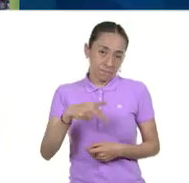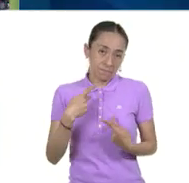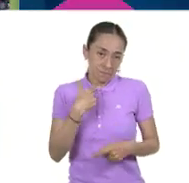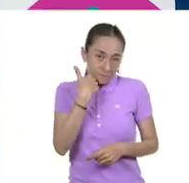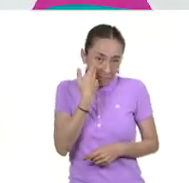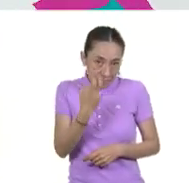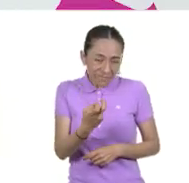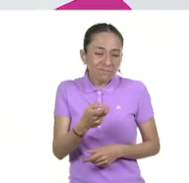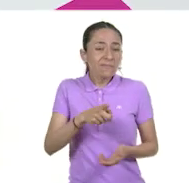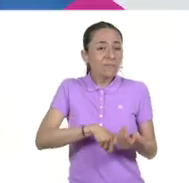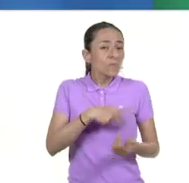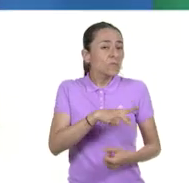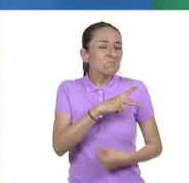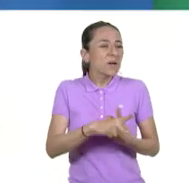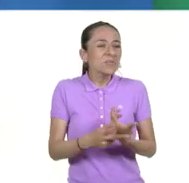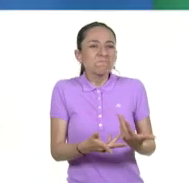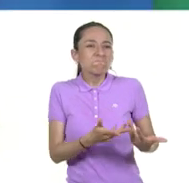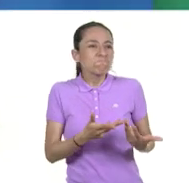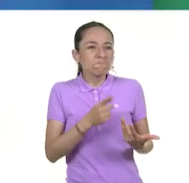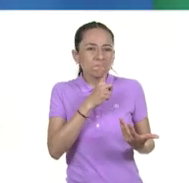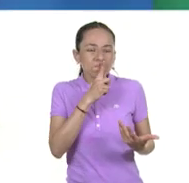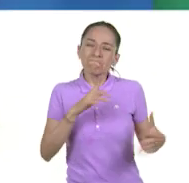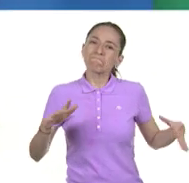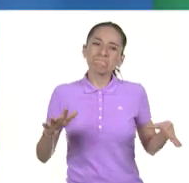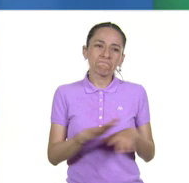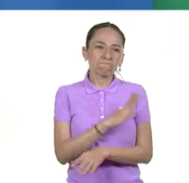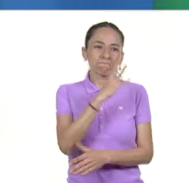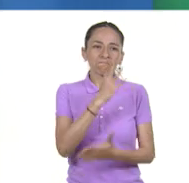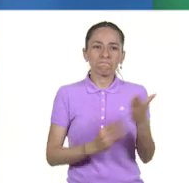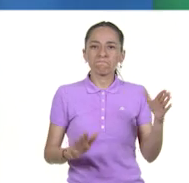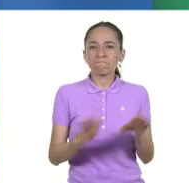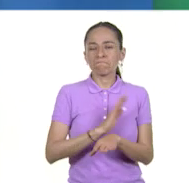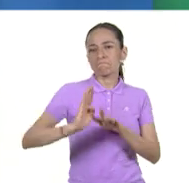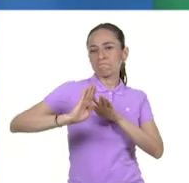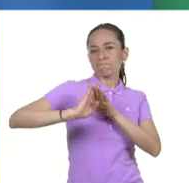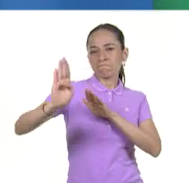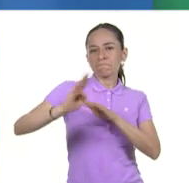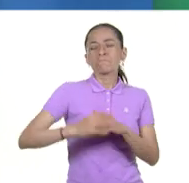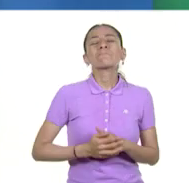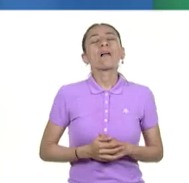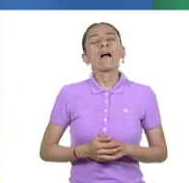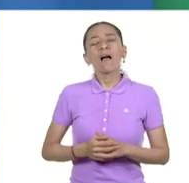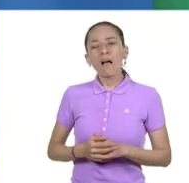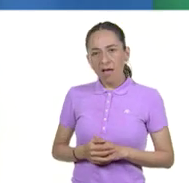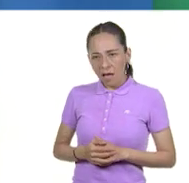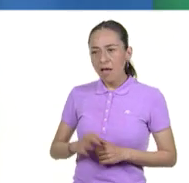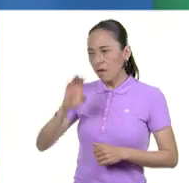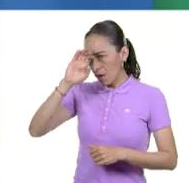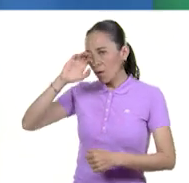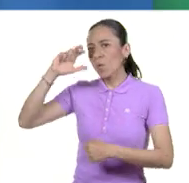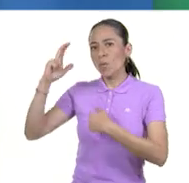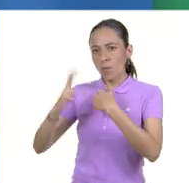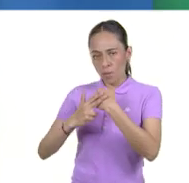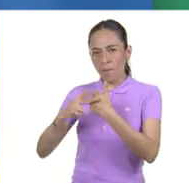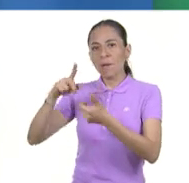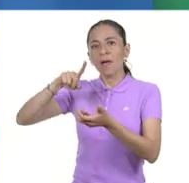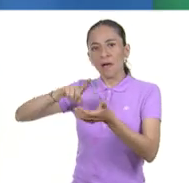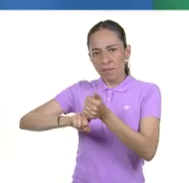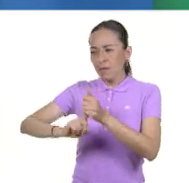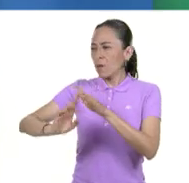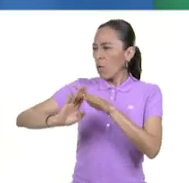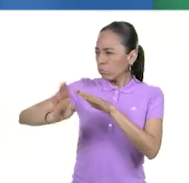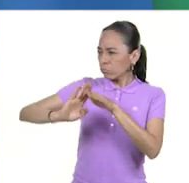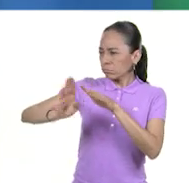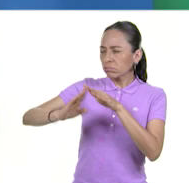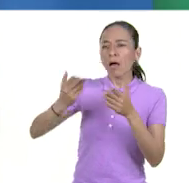origen. Después de este panorama sobre los flujos migratorios en Europa, le propongo